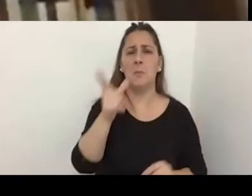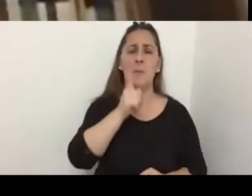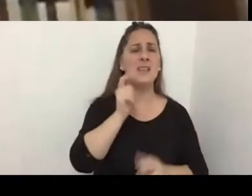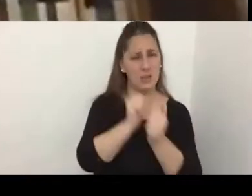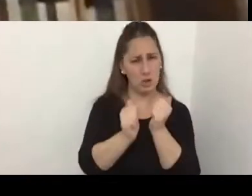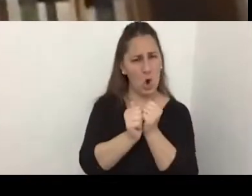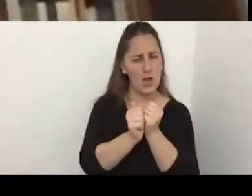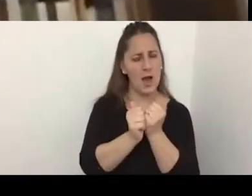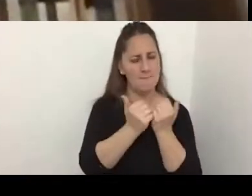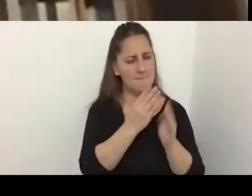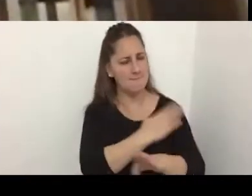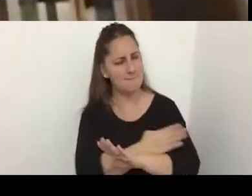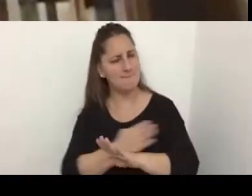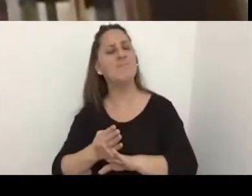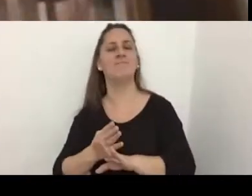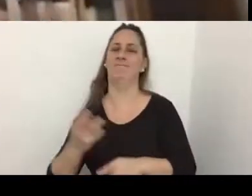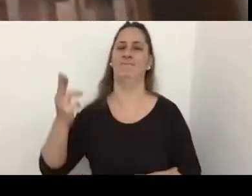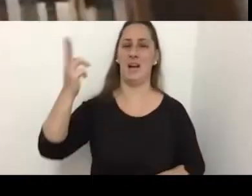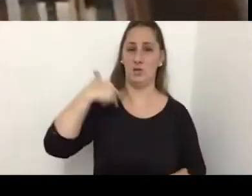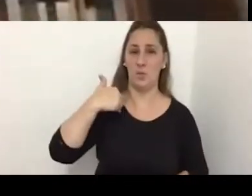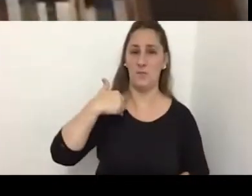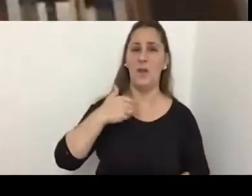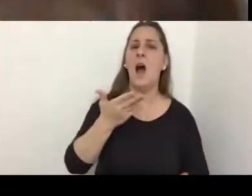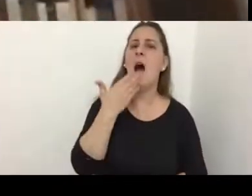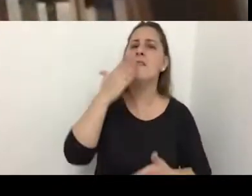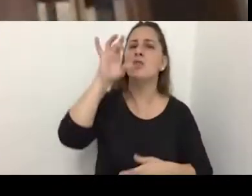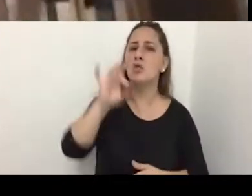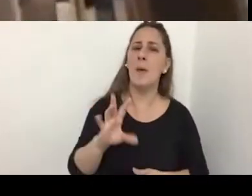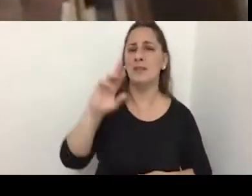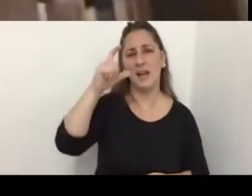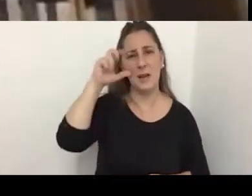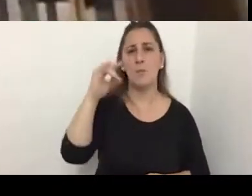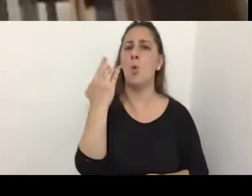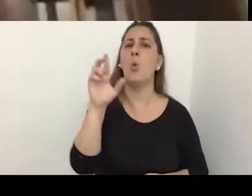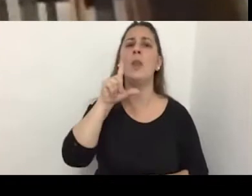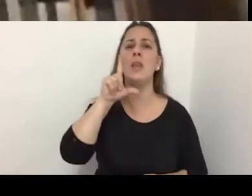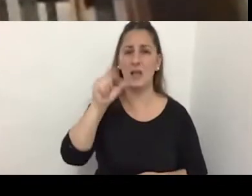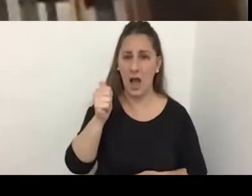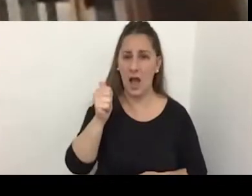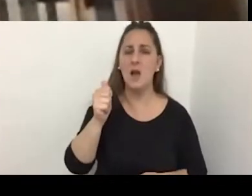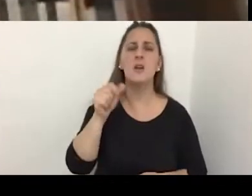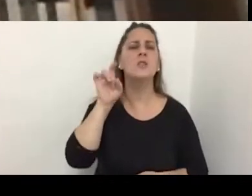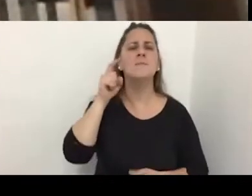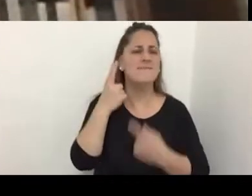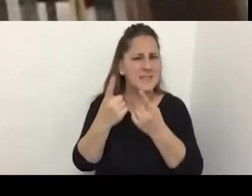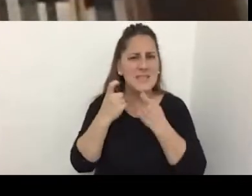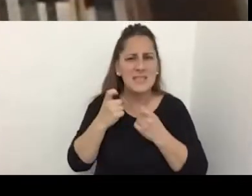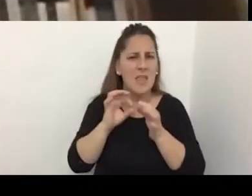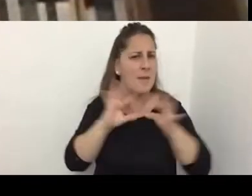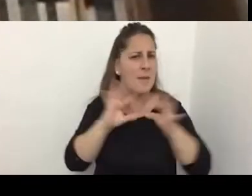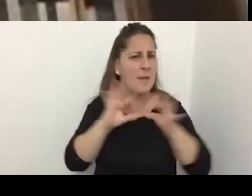razón. El que habla solo de república, yo aclaro algo, las repúblicas no necesariamente son democráticas.